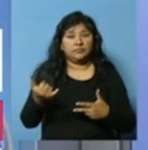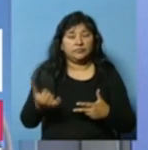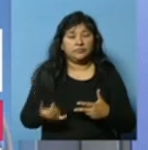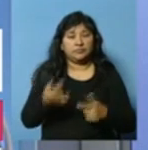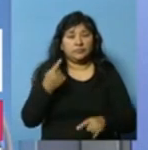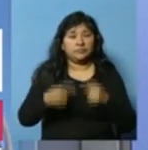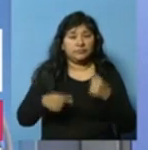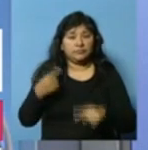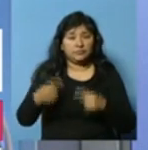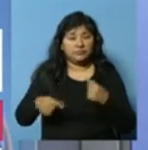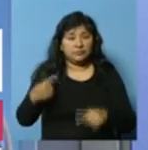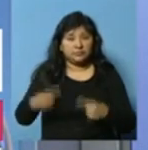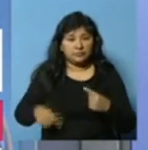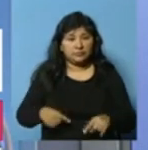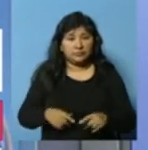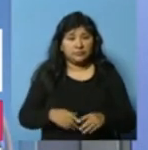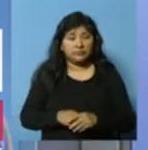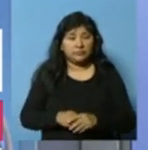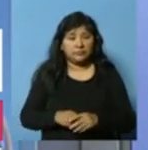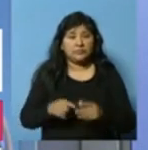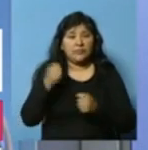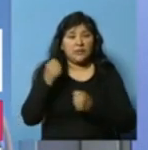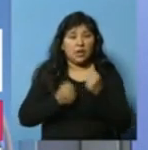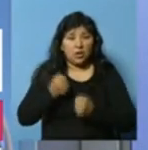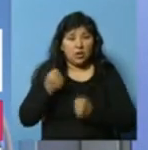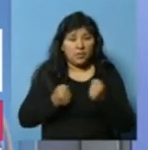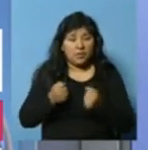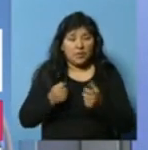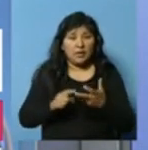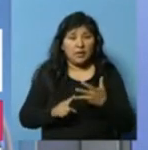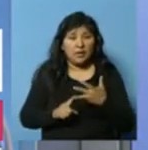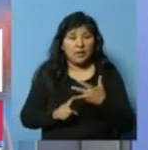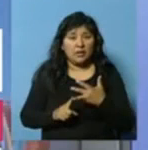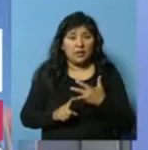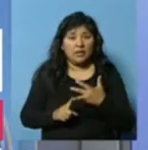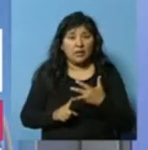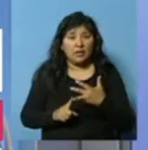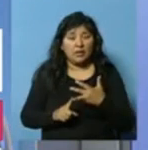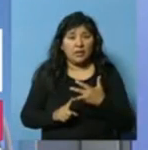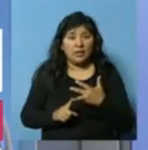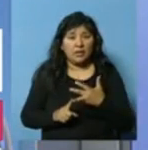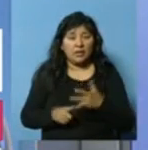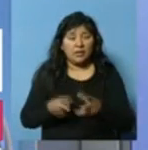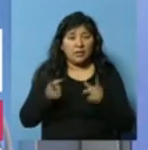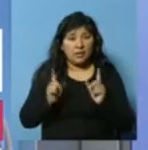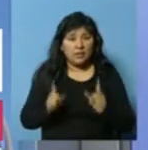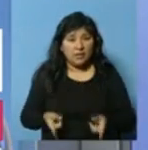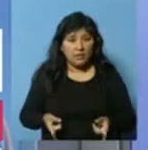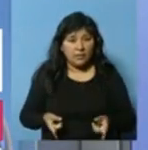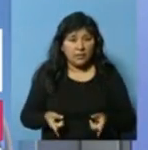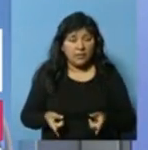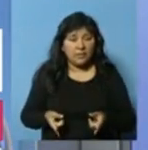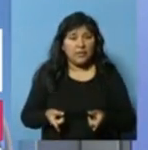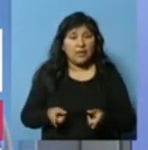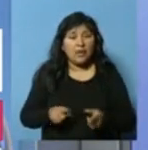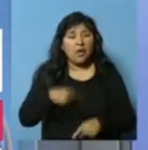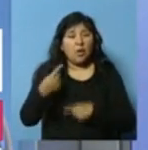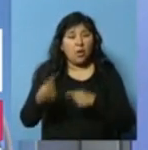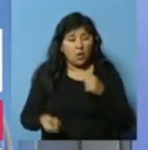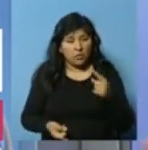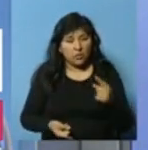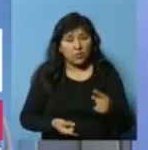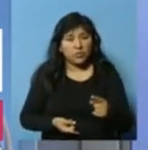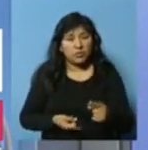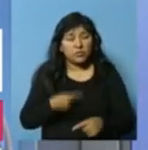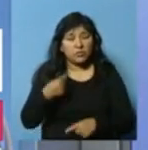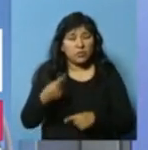diferentes en economía pero también en otros en